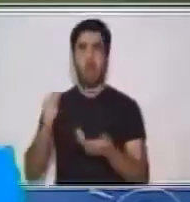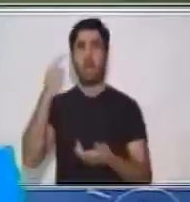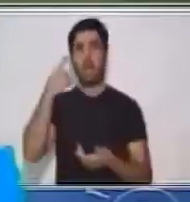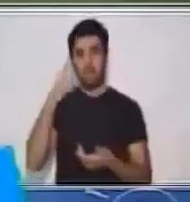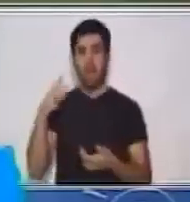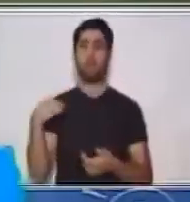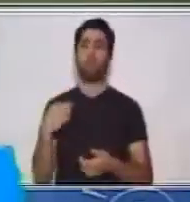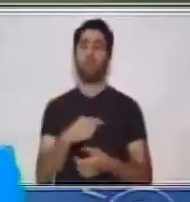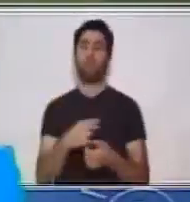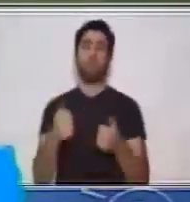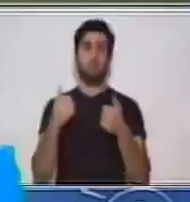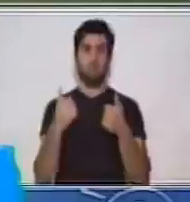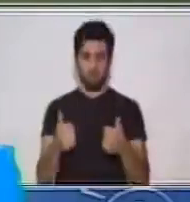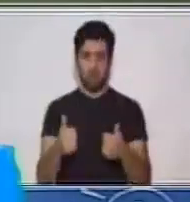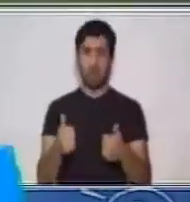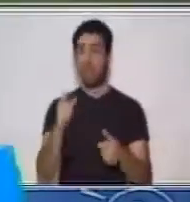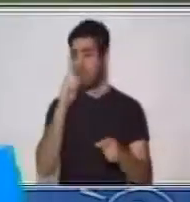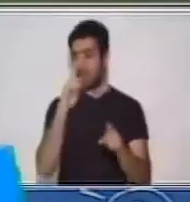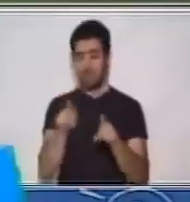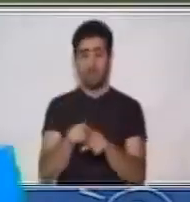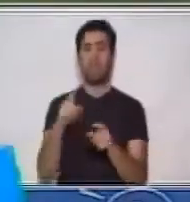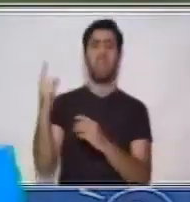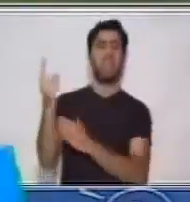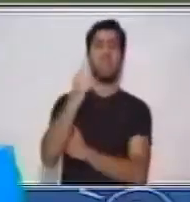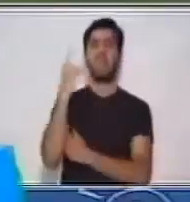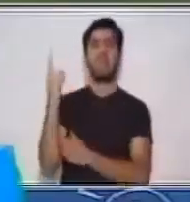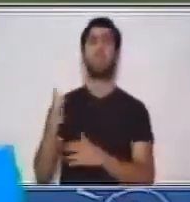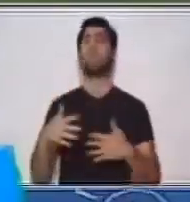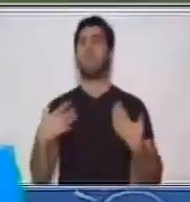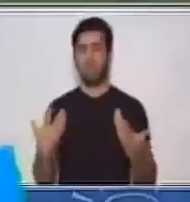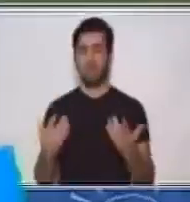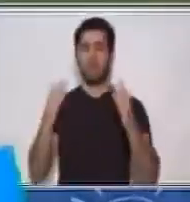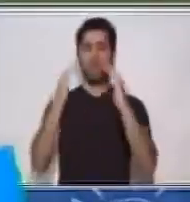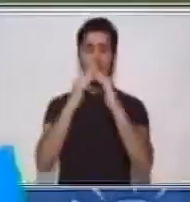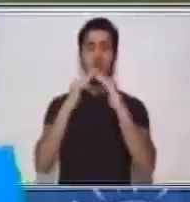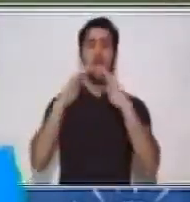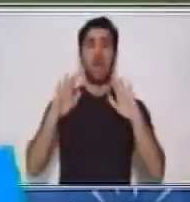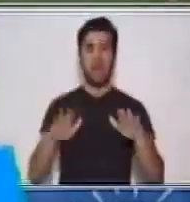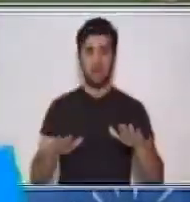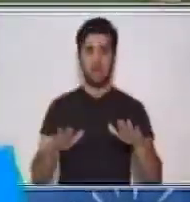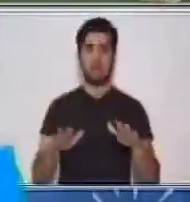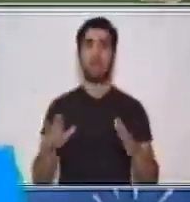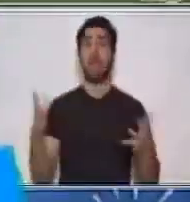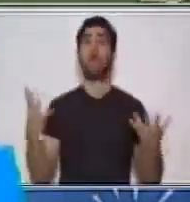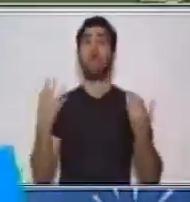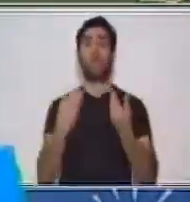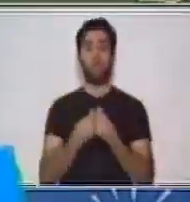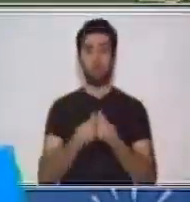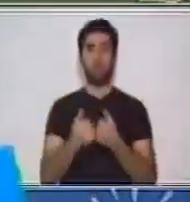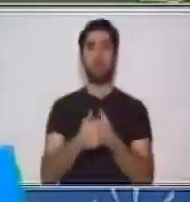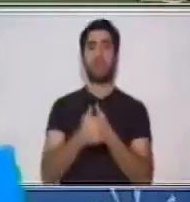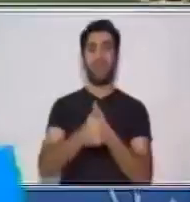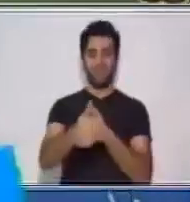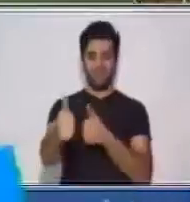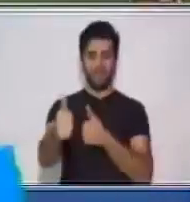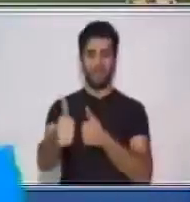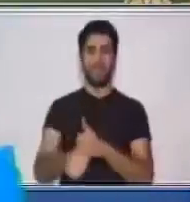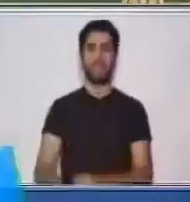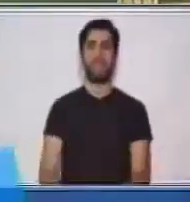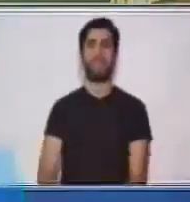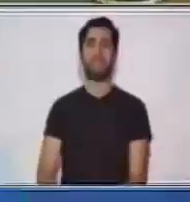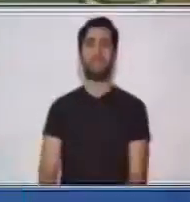estemos muy bien. Y algo muy importante, quédate en casa, porque juntos saldremos adelante.